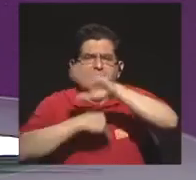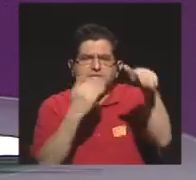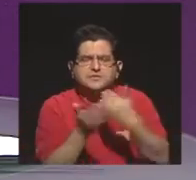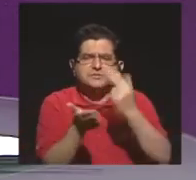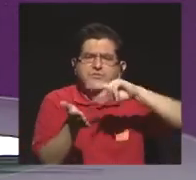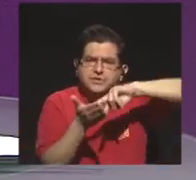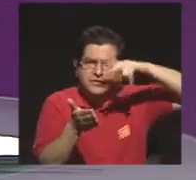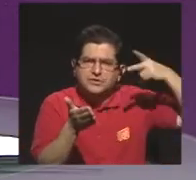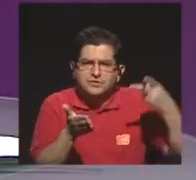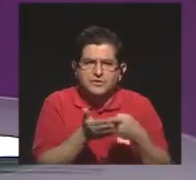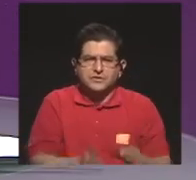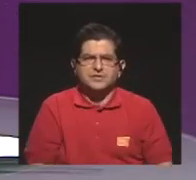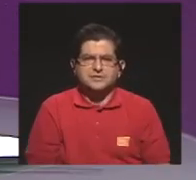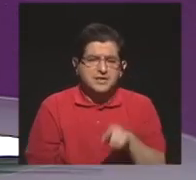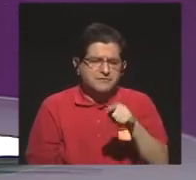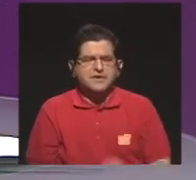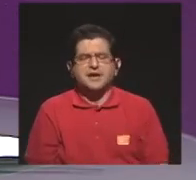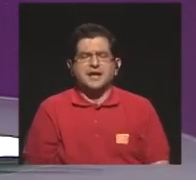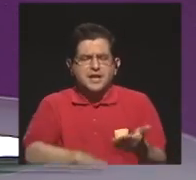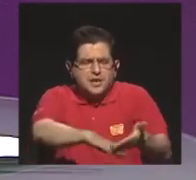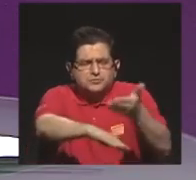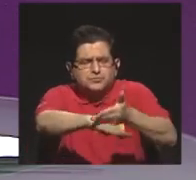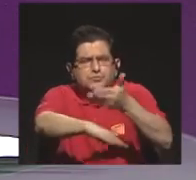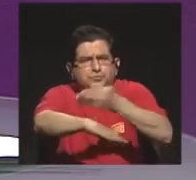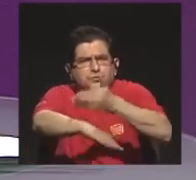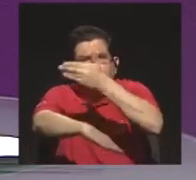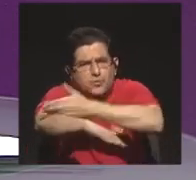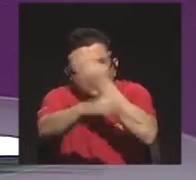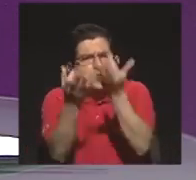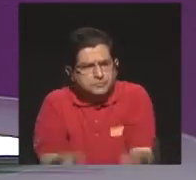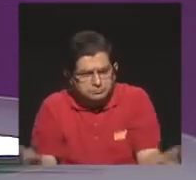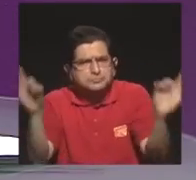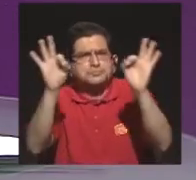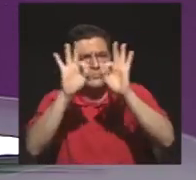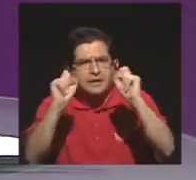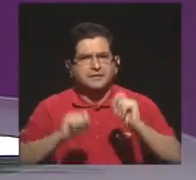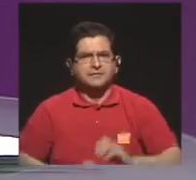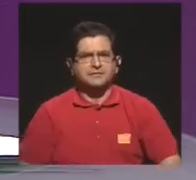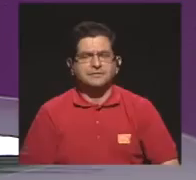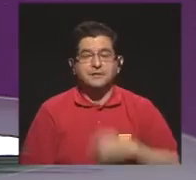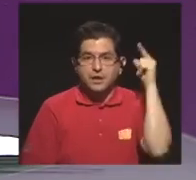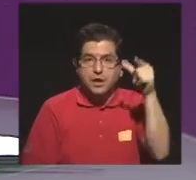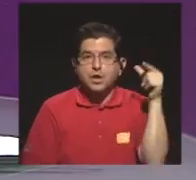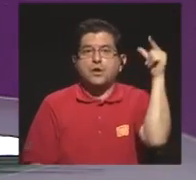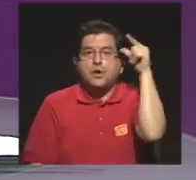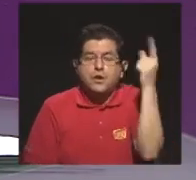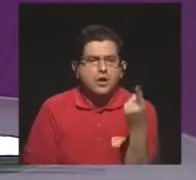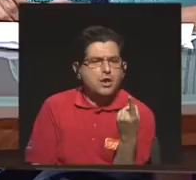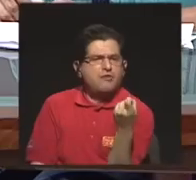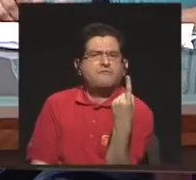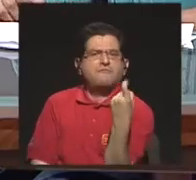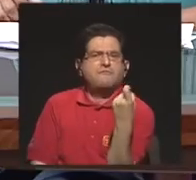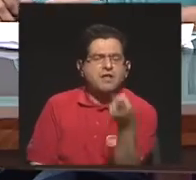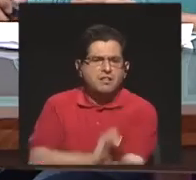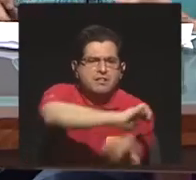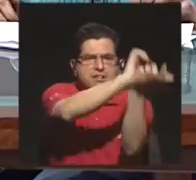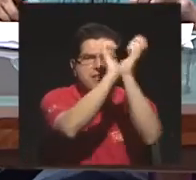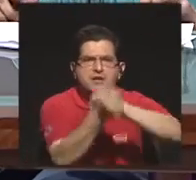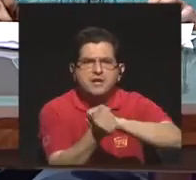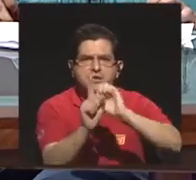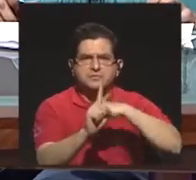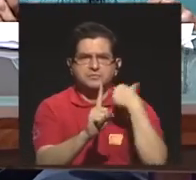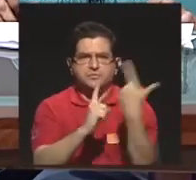son los pasos por el avance sustantivo, porque evidentemente todavía faltan muchísimos cambios en